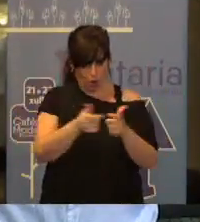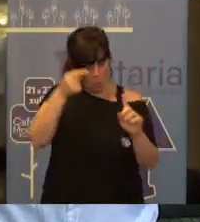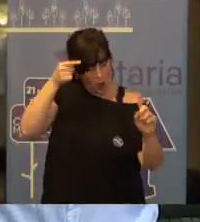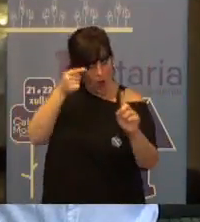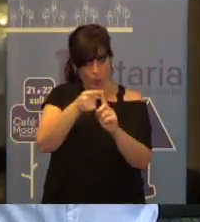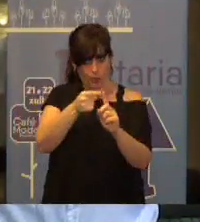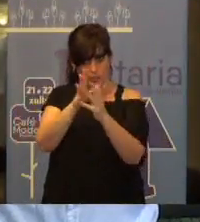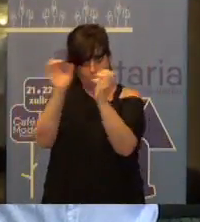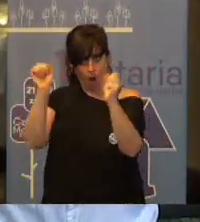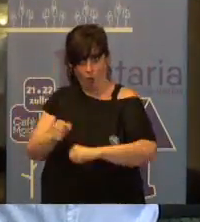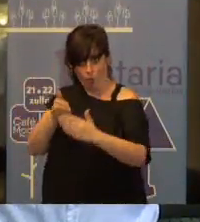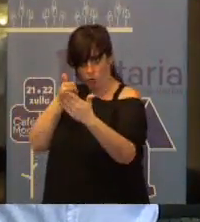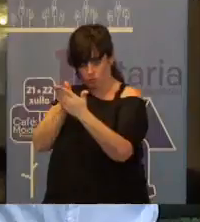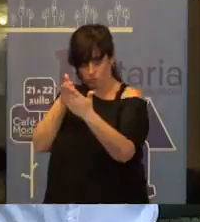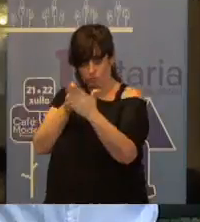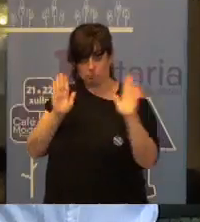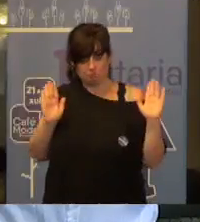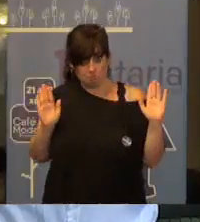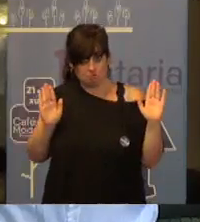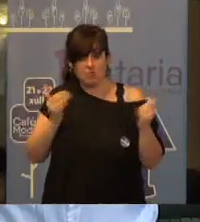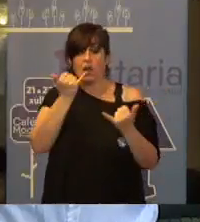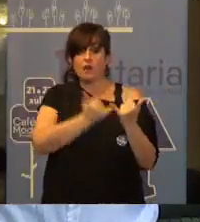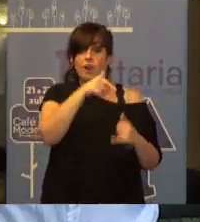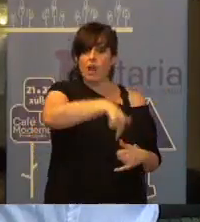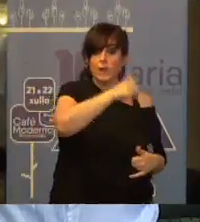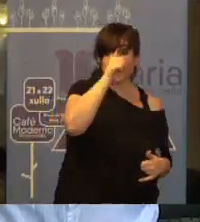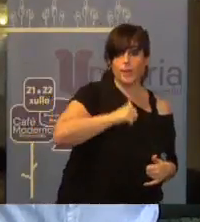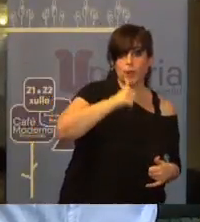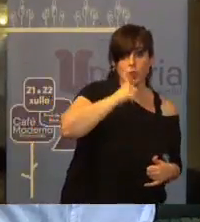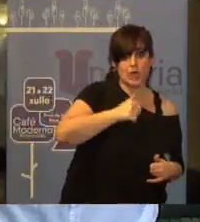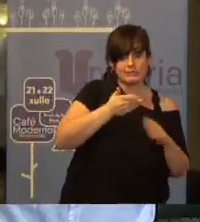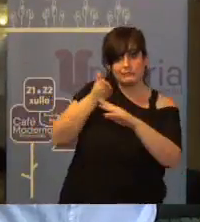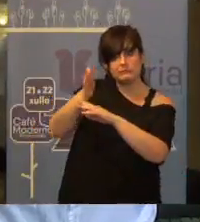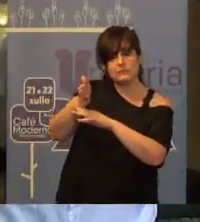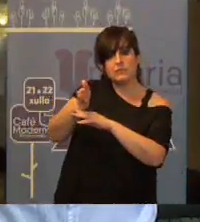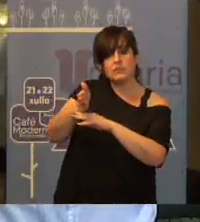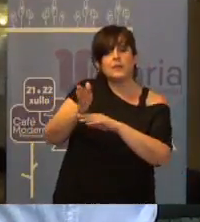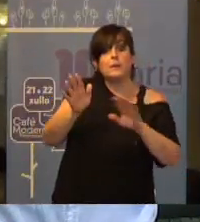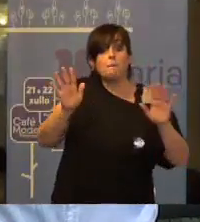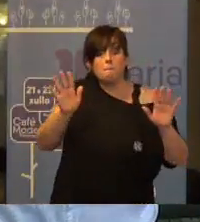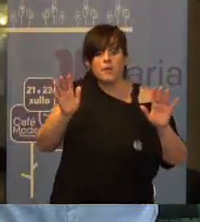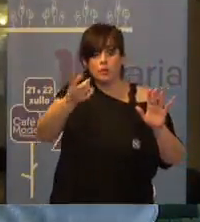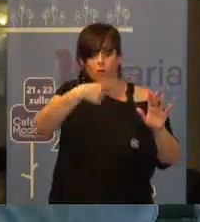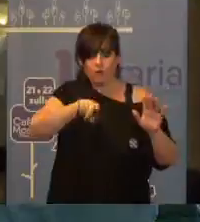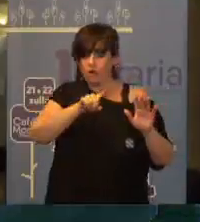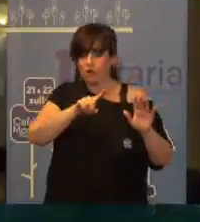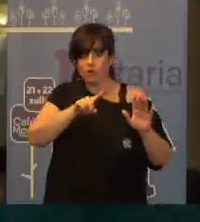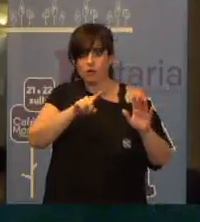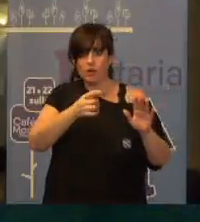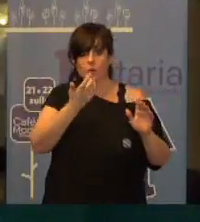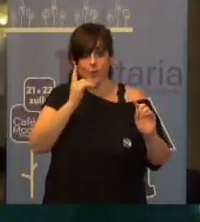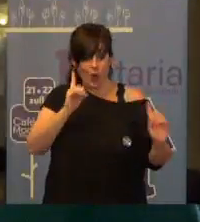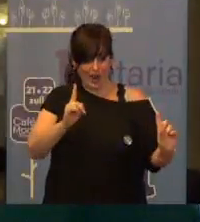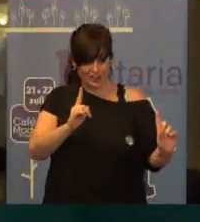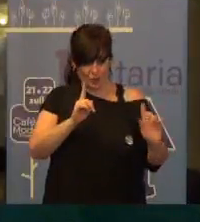co Bloco e co Partido Comunista Portugués. Pedro Sánchez foi alá, pero é que non se pode avanzar si tú non queres avanzar,